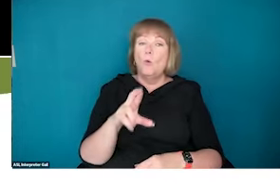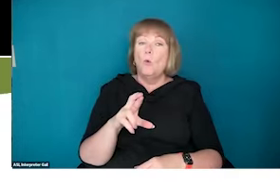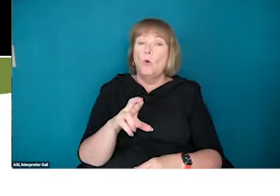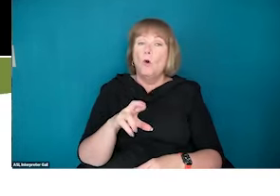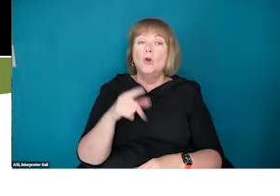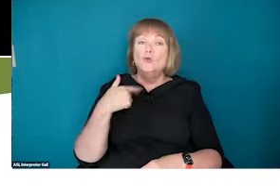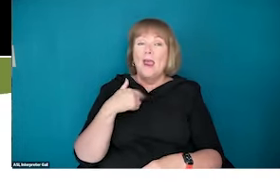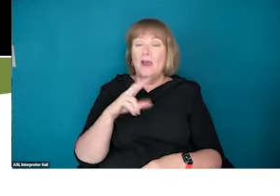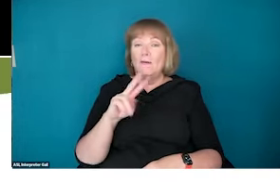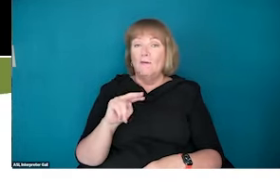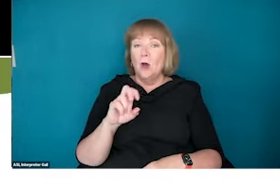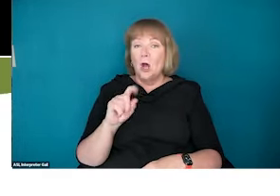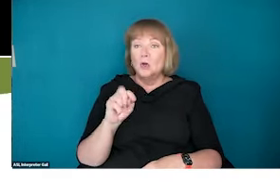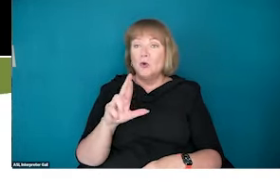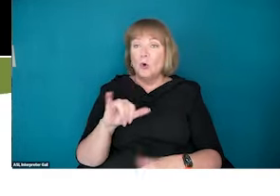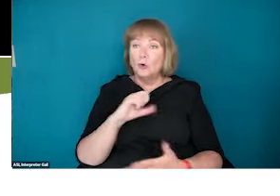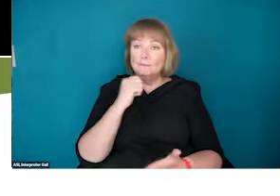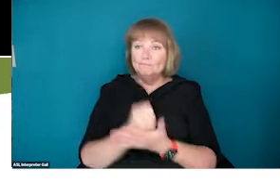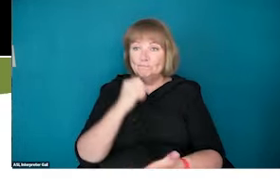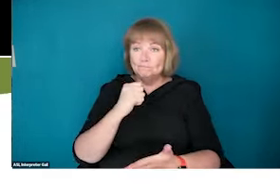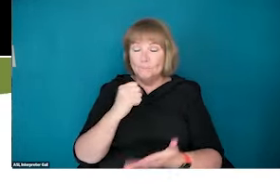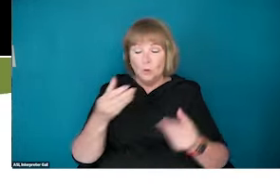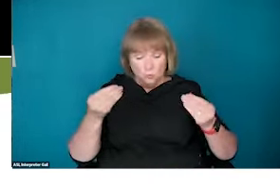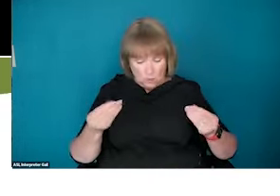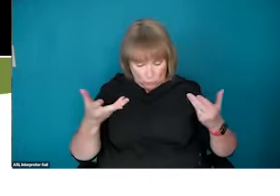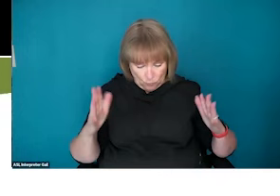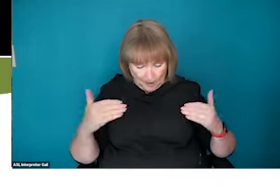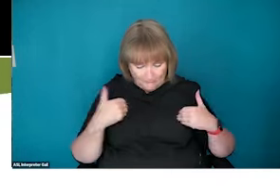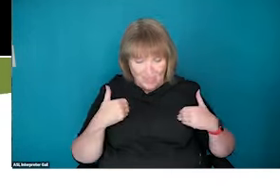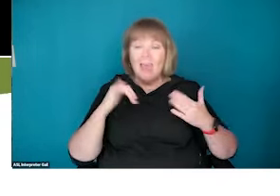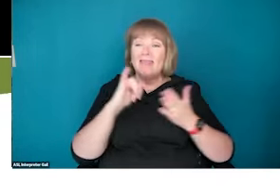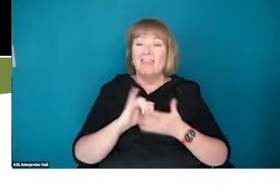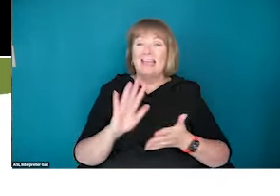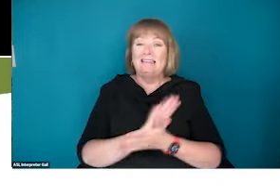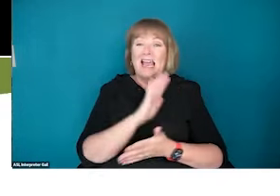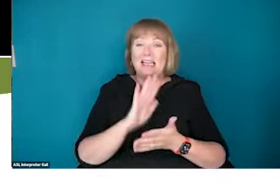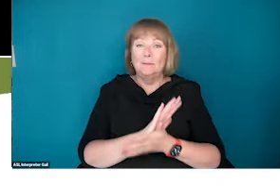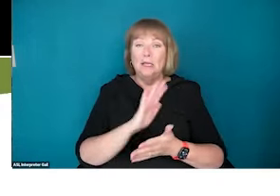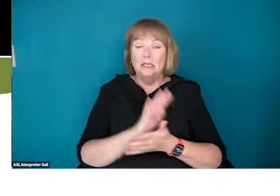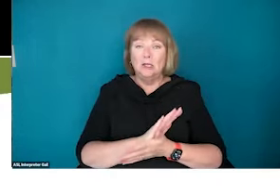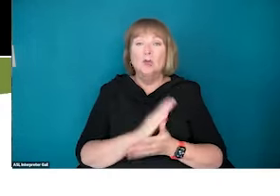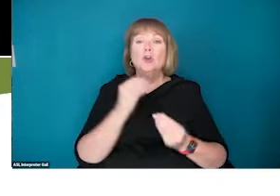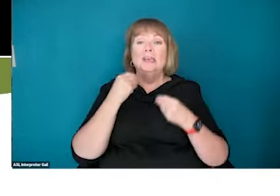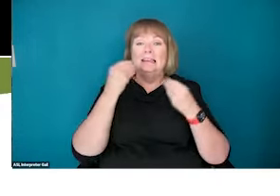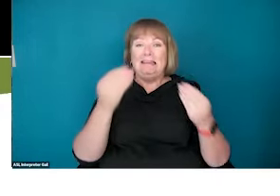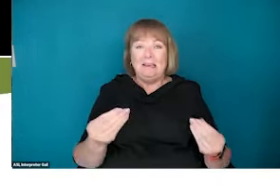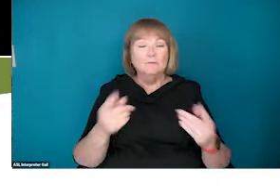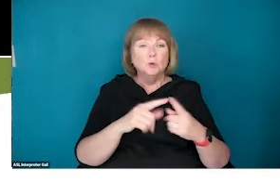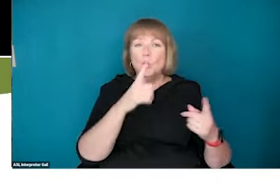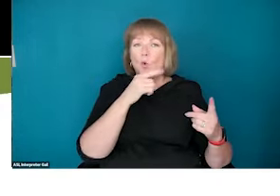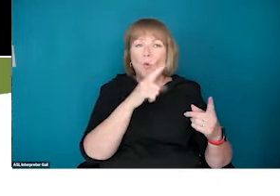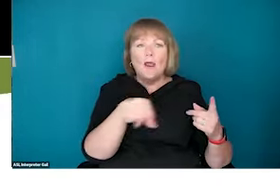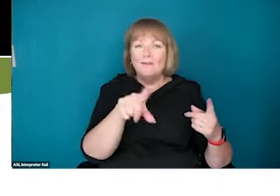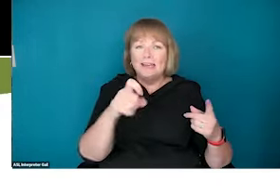su dentista, a su hospital, a su banco, a su escuela, a su empleador. Usted no tiene